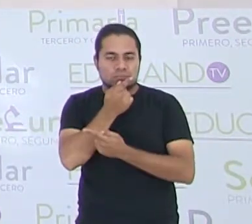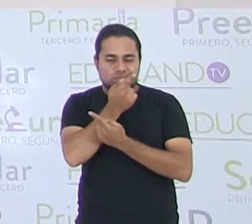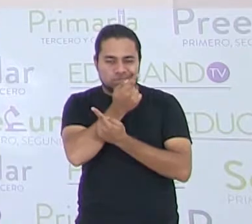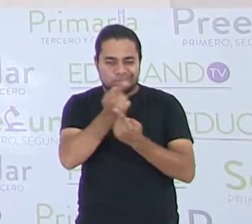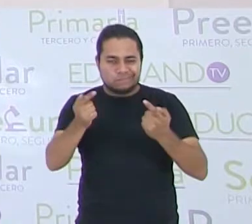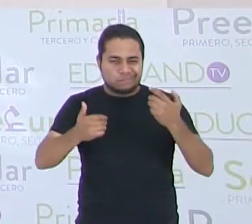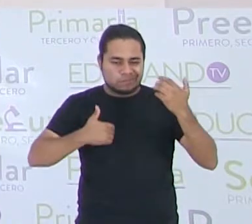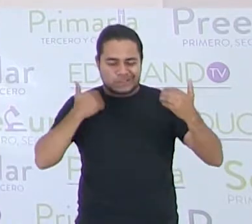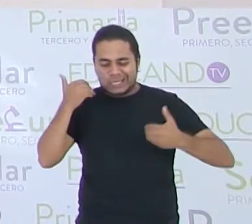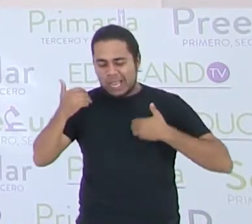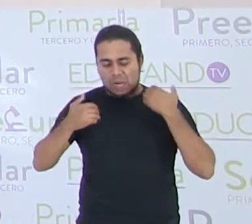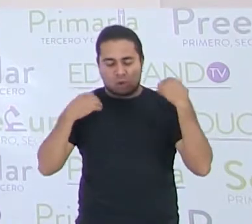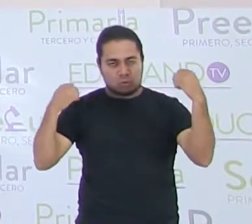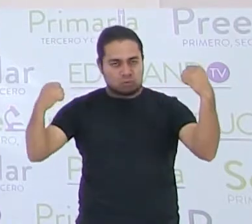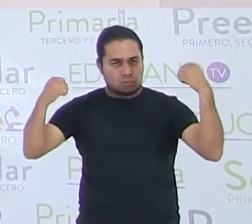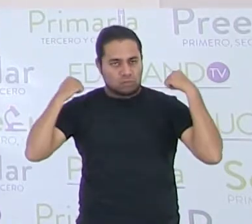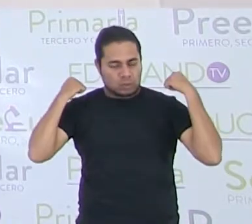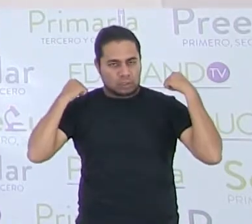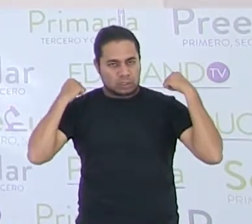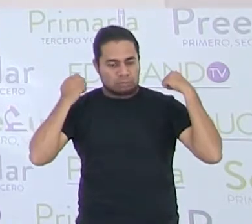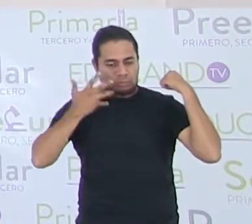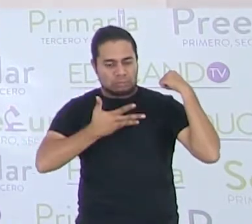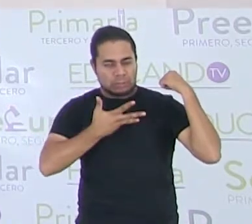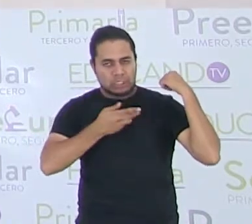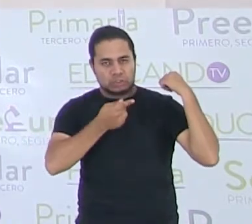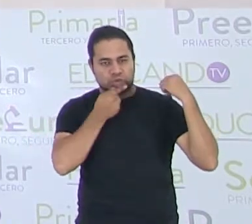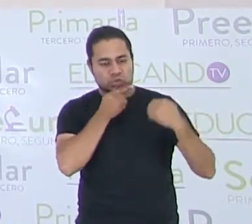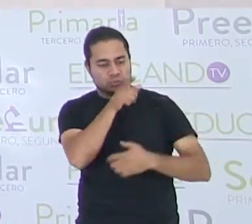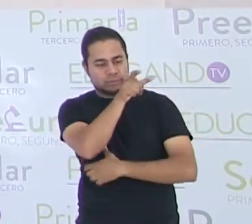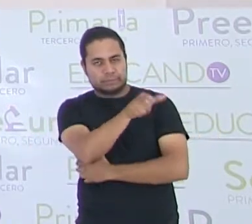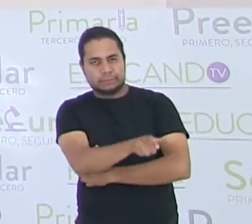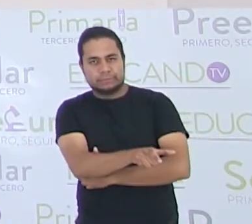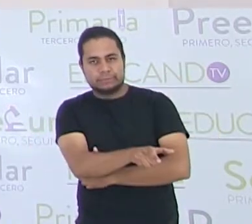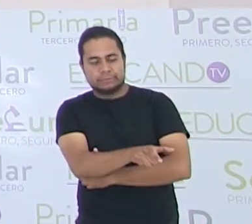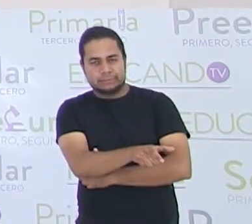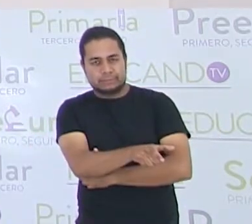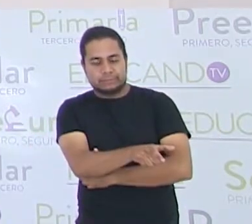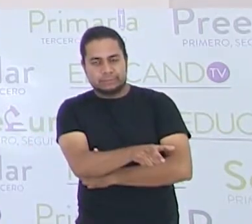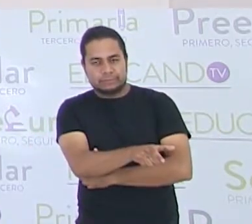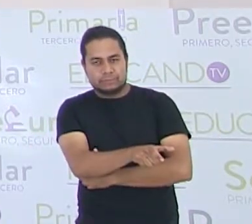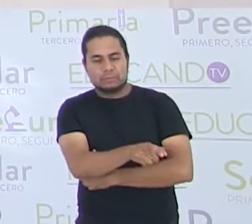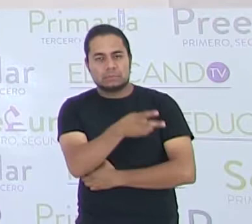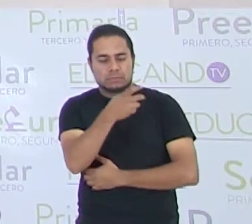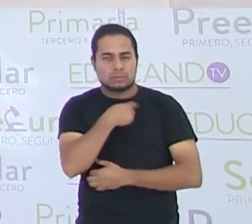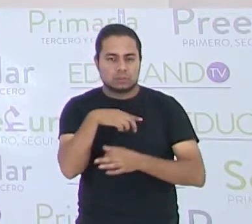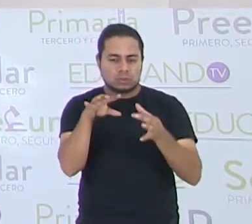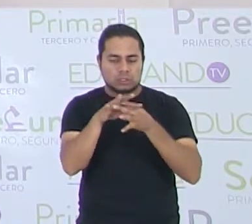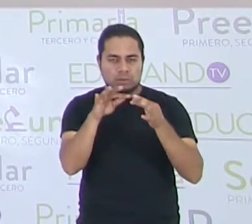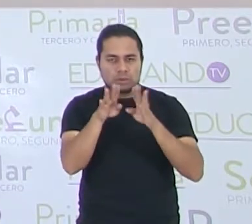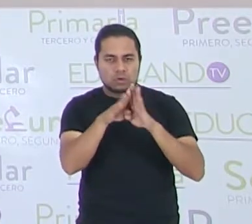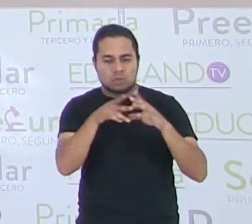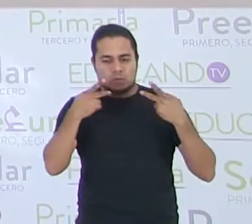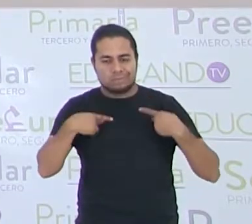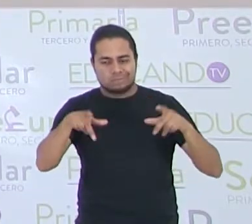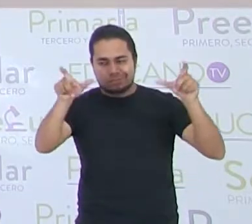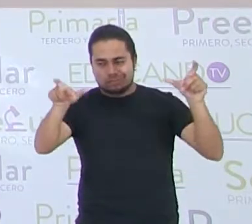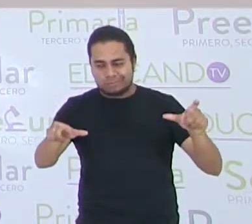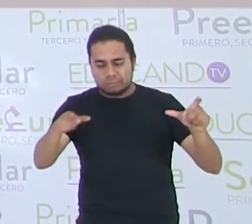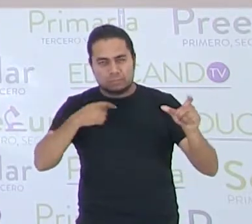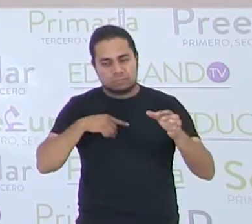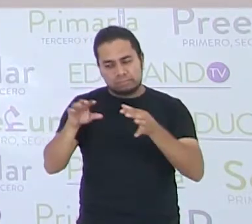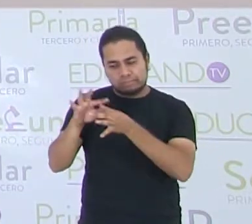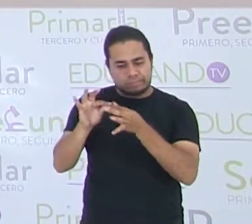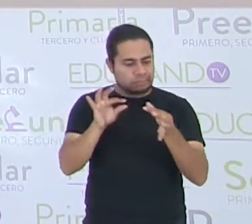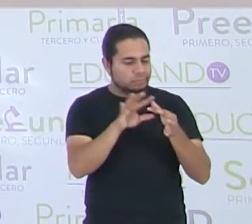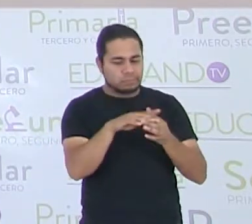alegres y fuertes, había un niño, ¿sí? Aquí ya voy a empezar a hablar de los personajes.